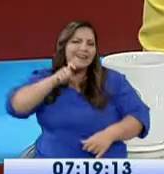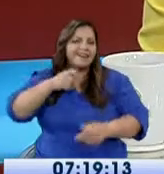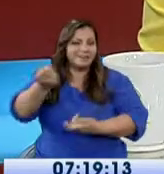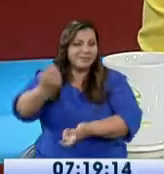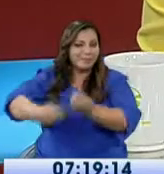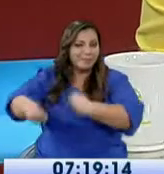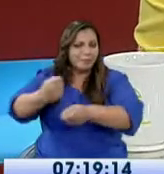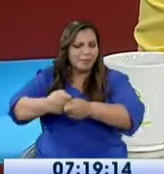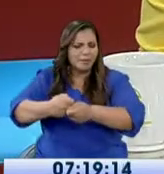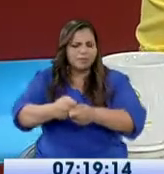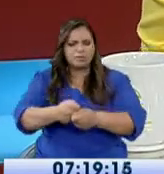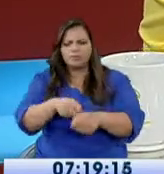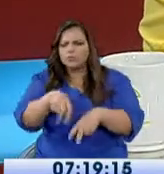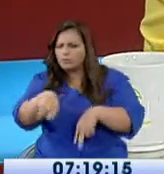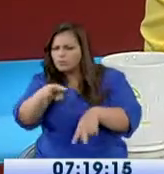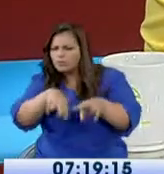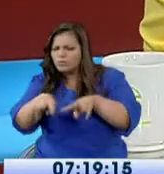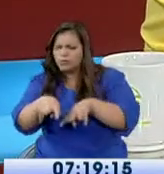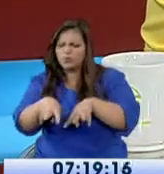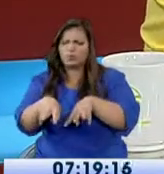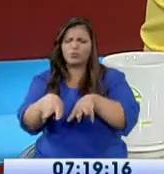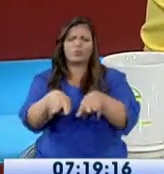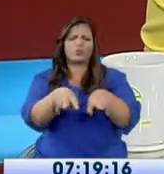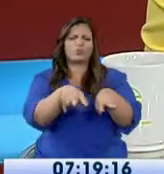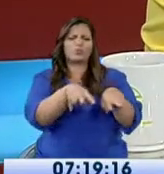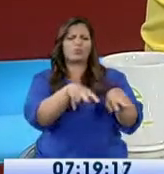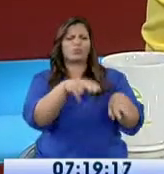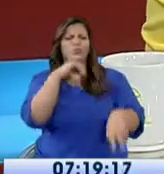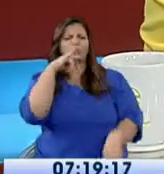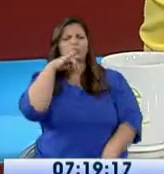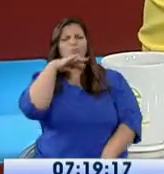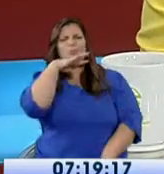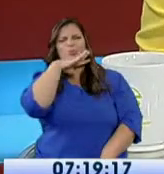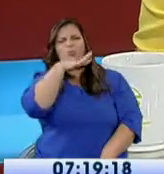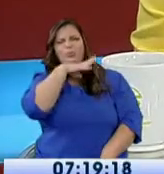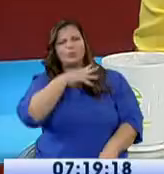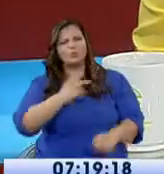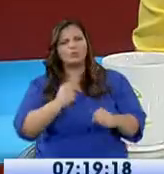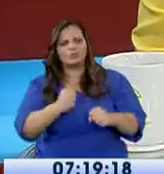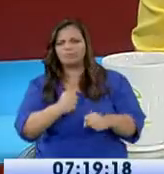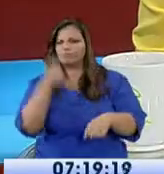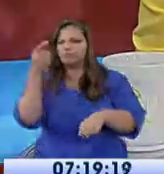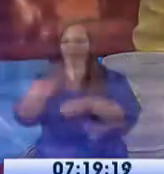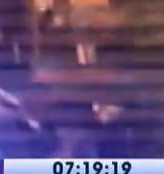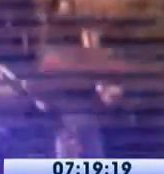siguiente reportaje, eran deplorables. Veamos.